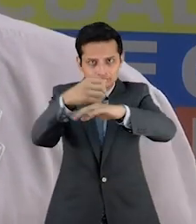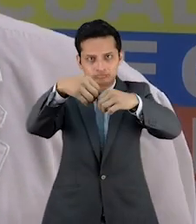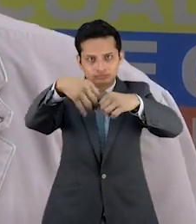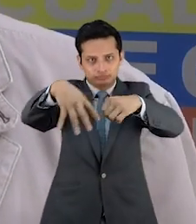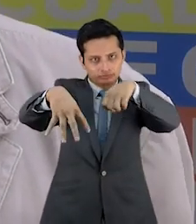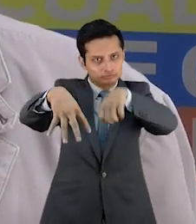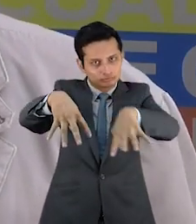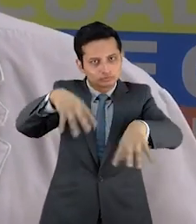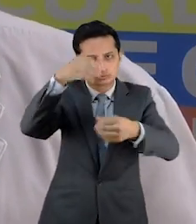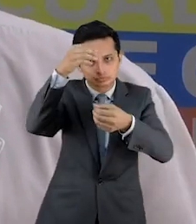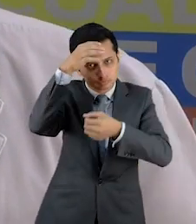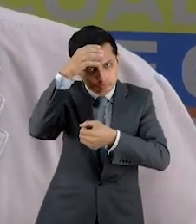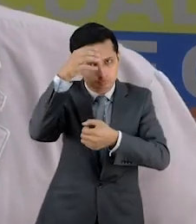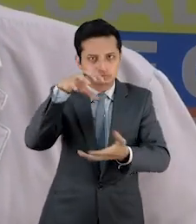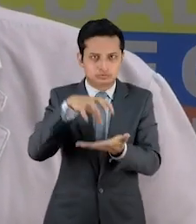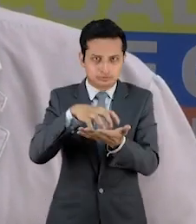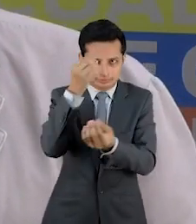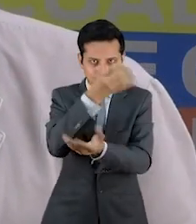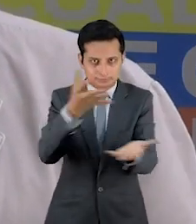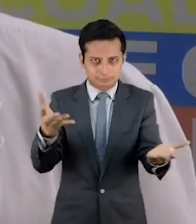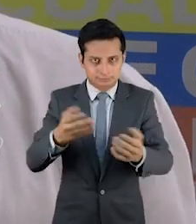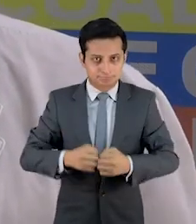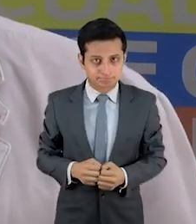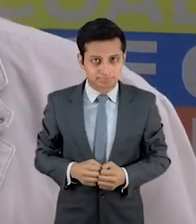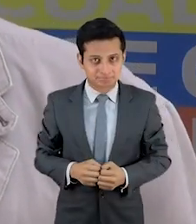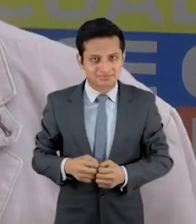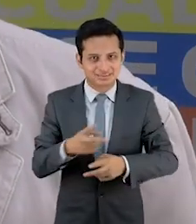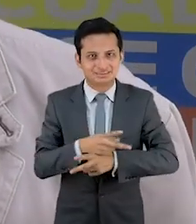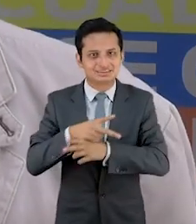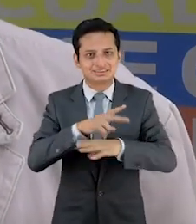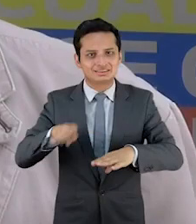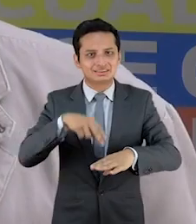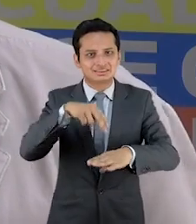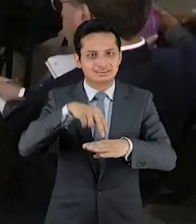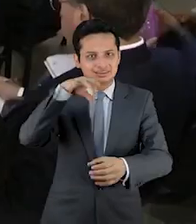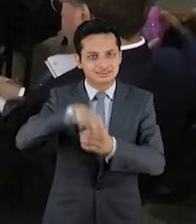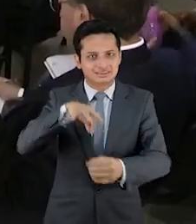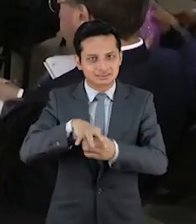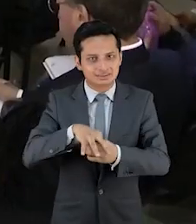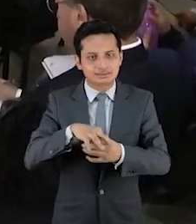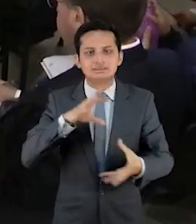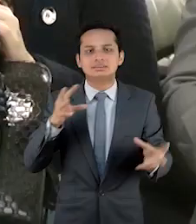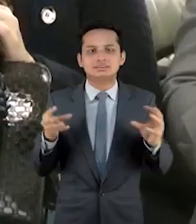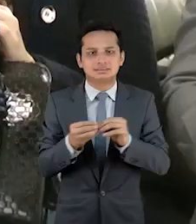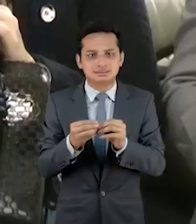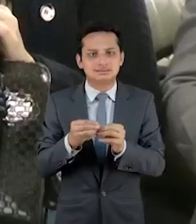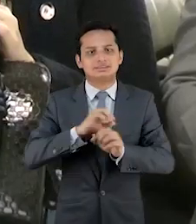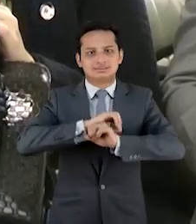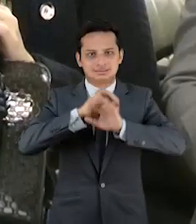mano, desde Matriz, todo el conocimiento para poder difundir en nuestra provincia. El